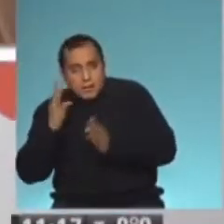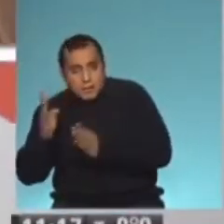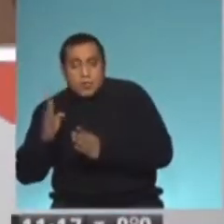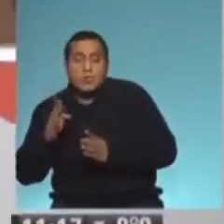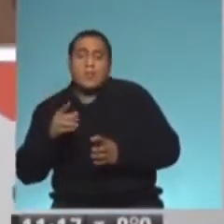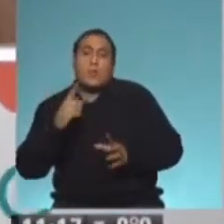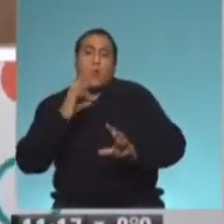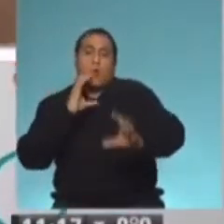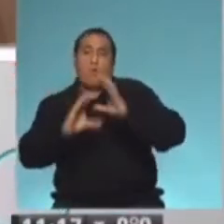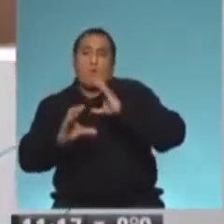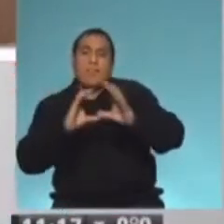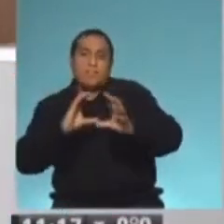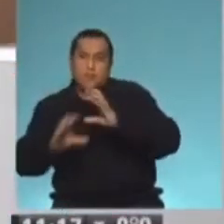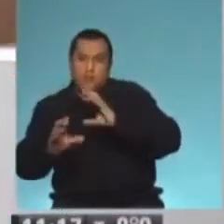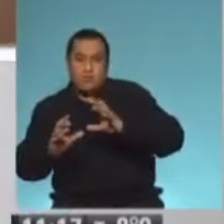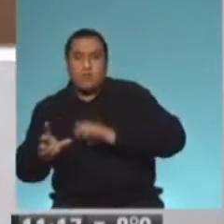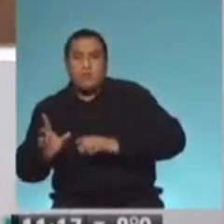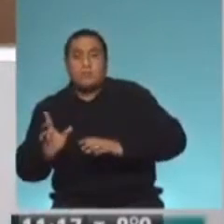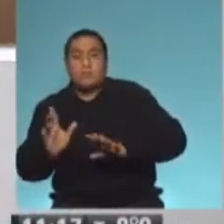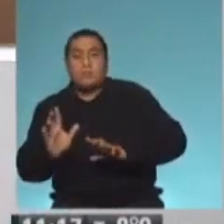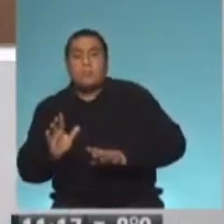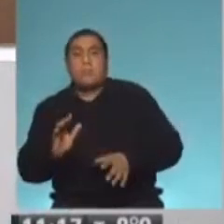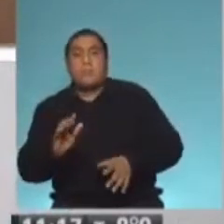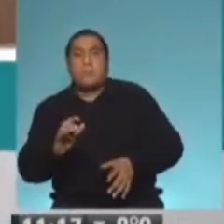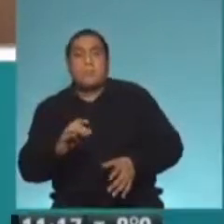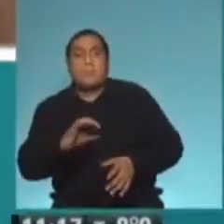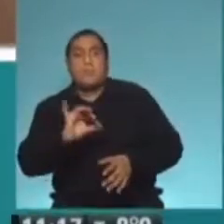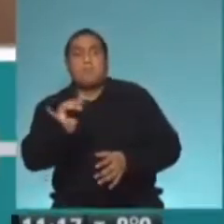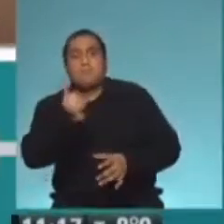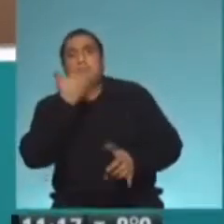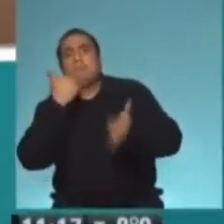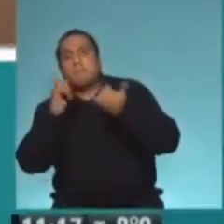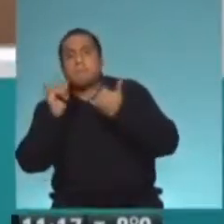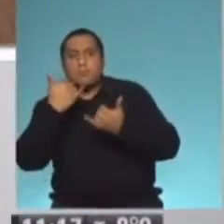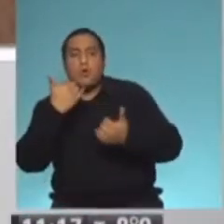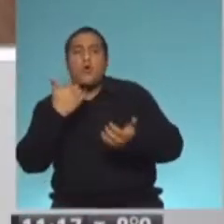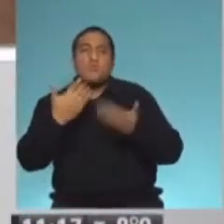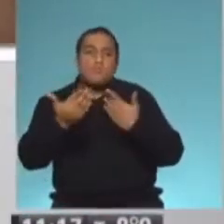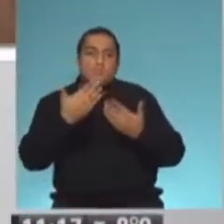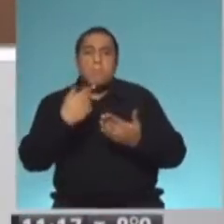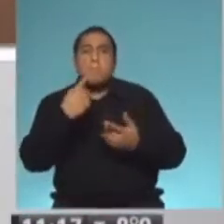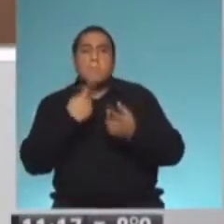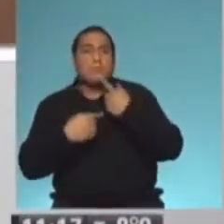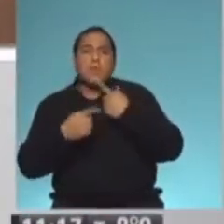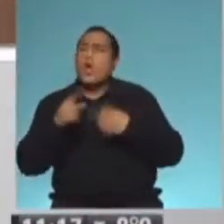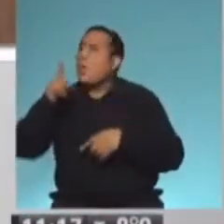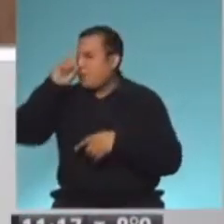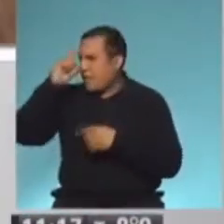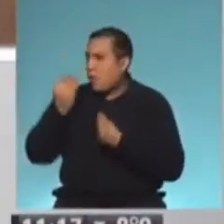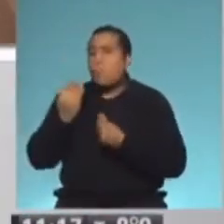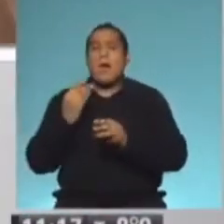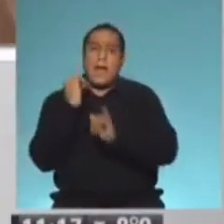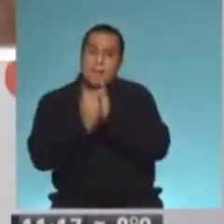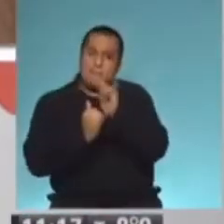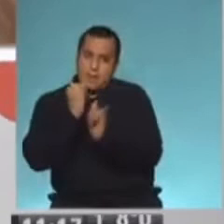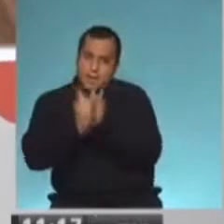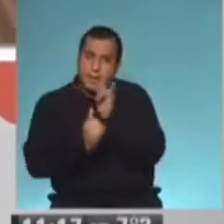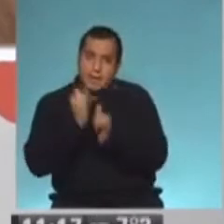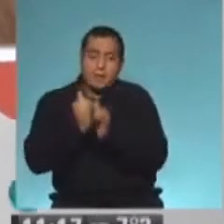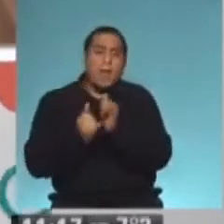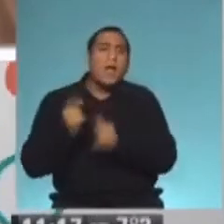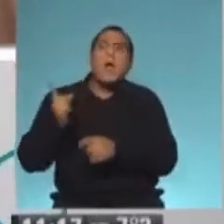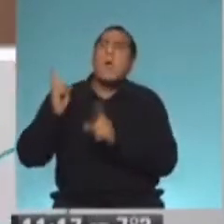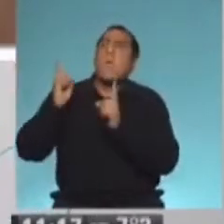Comunicación a Distancia, ofreciendo las disposiciones que sí tiene el hospital, ¿no? La alta tecnología, la alta formación